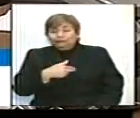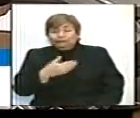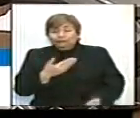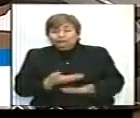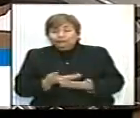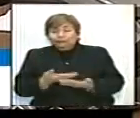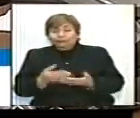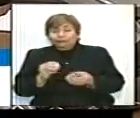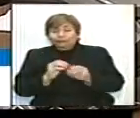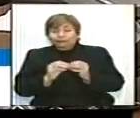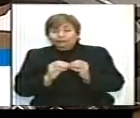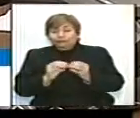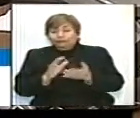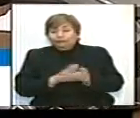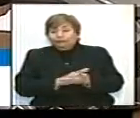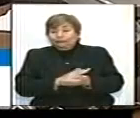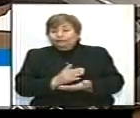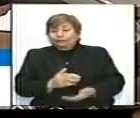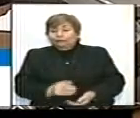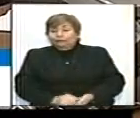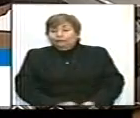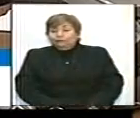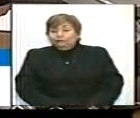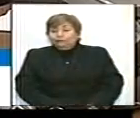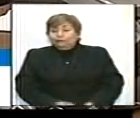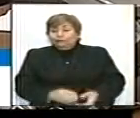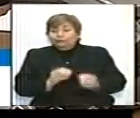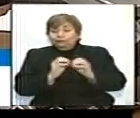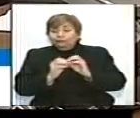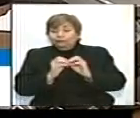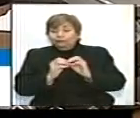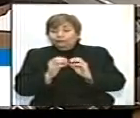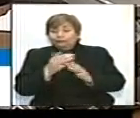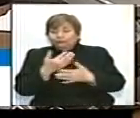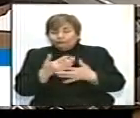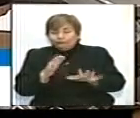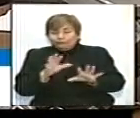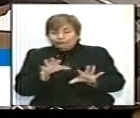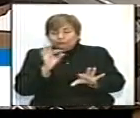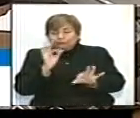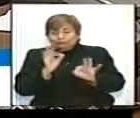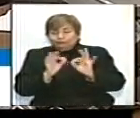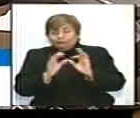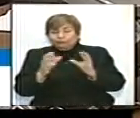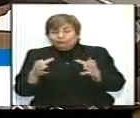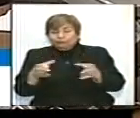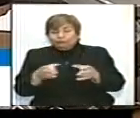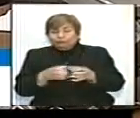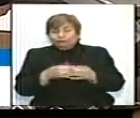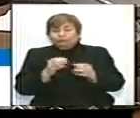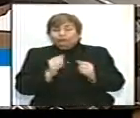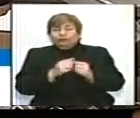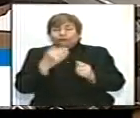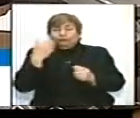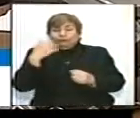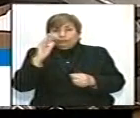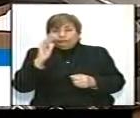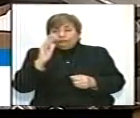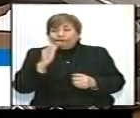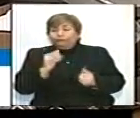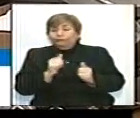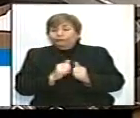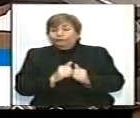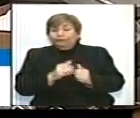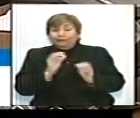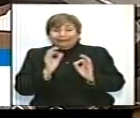poderlo subsanar, y la solución encontrada ya en conjunto con PRONIET fue lograr la actualización